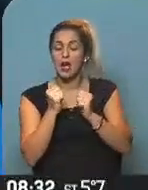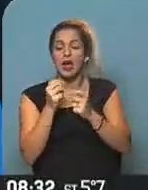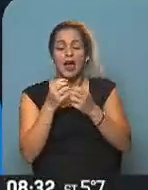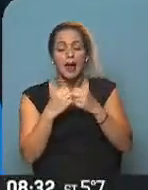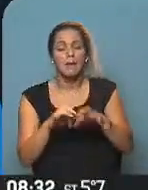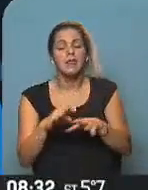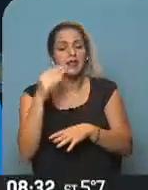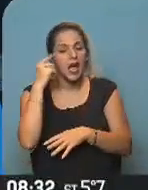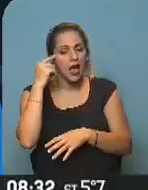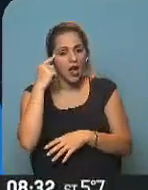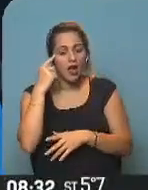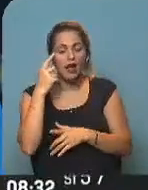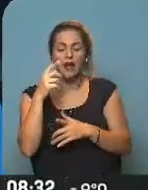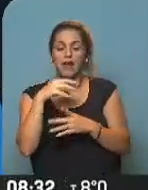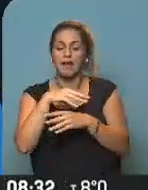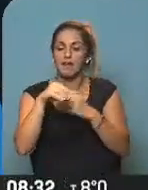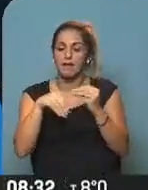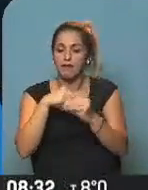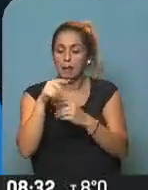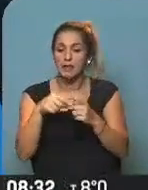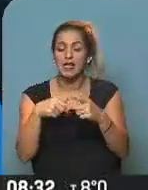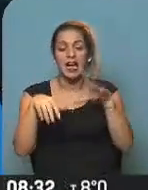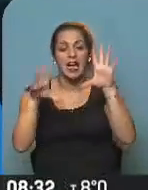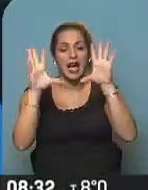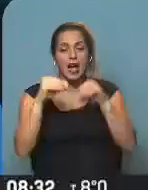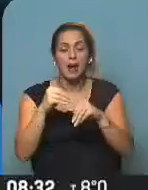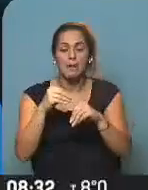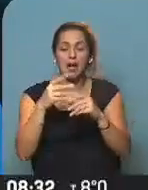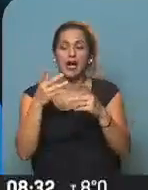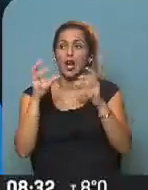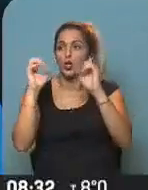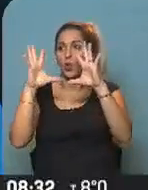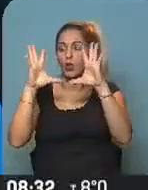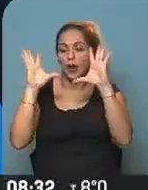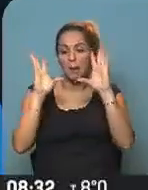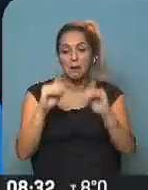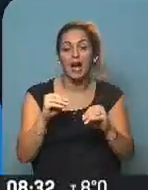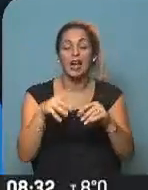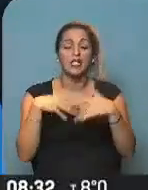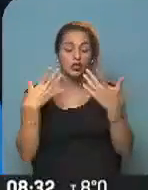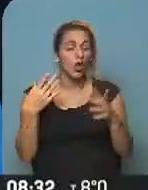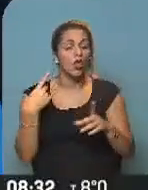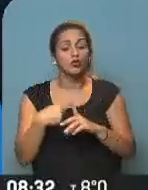a veces familiar de apagar las lamparitas de luz y que todo eso me parece que contribuye